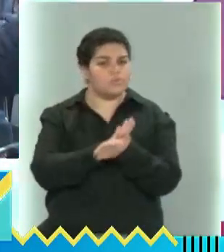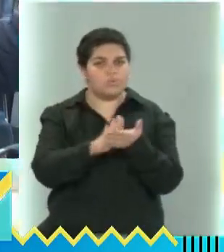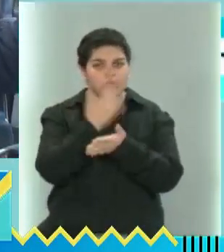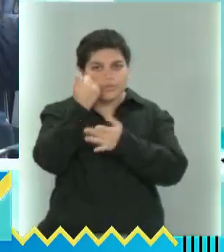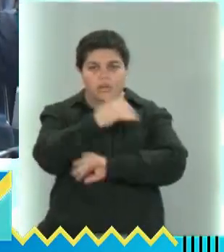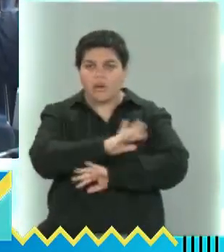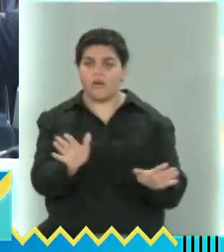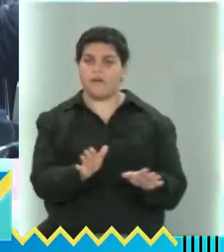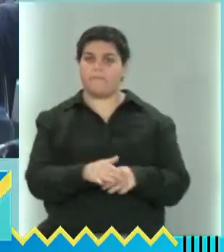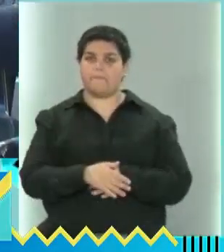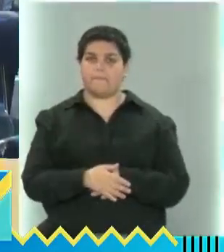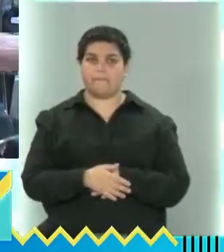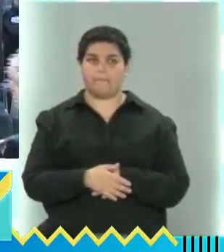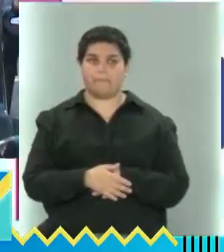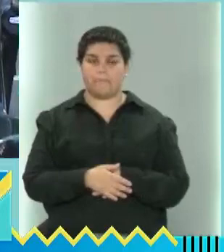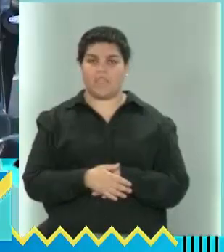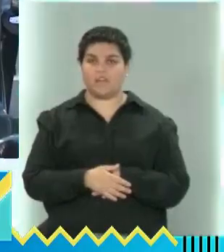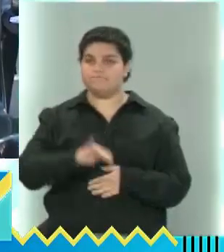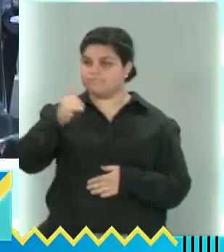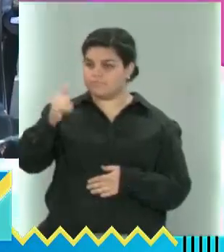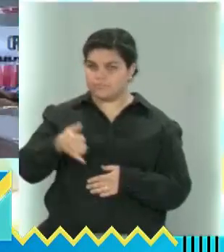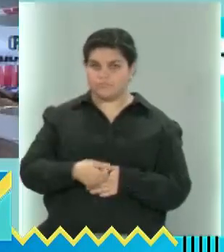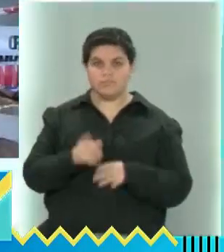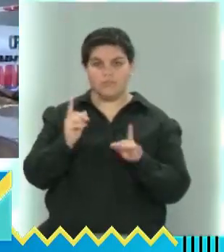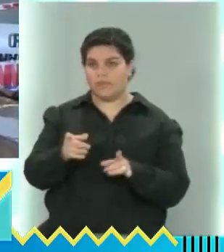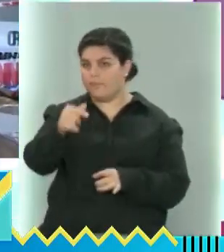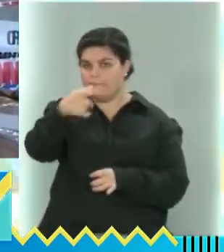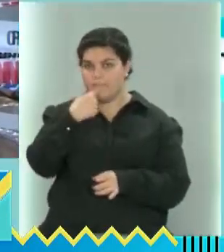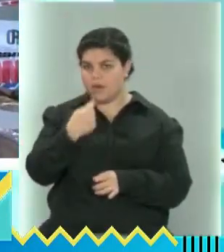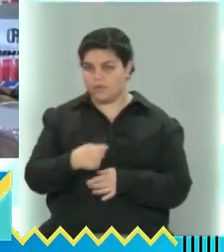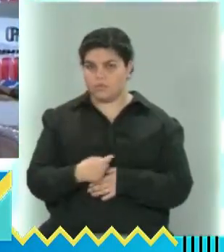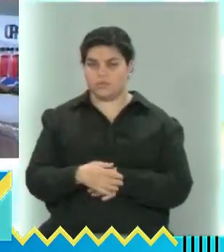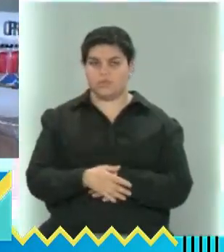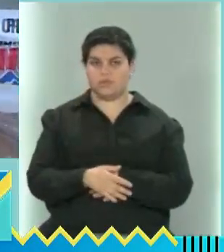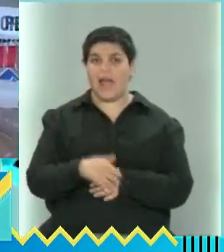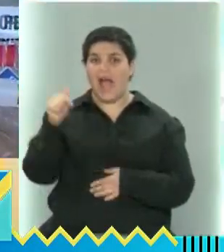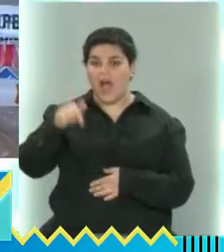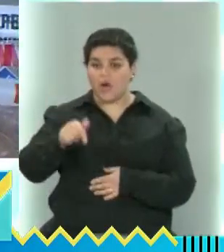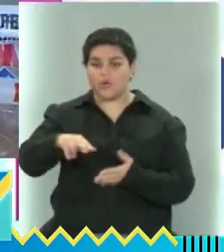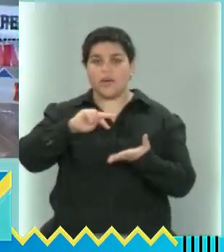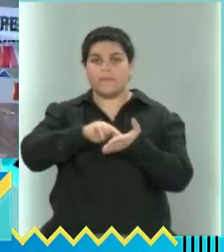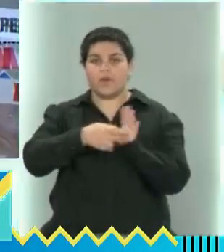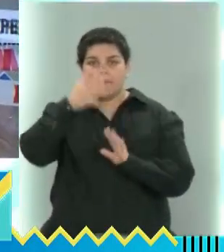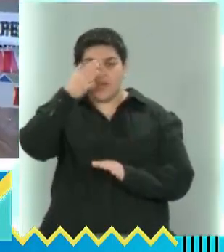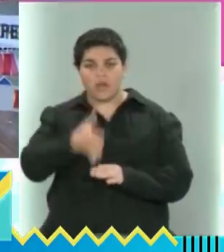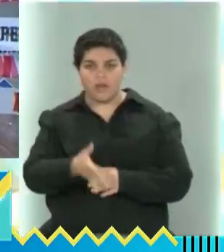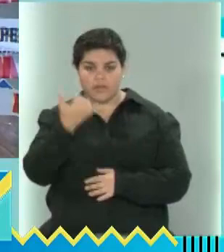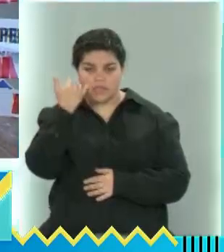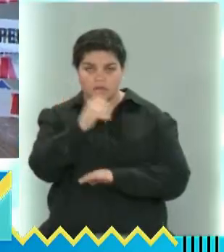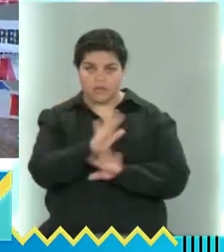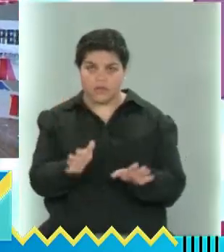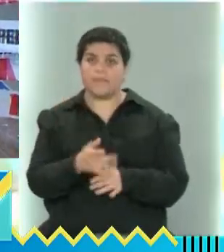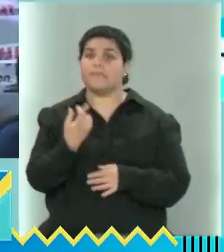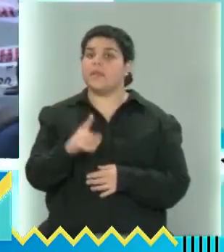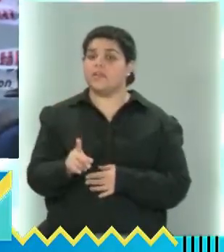afecten más, Francisca. Yo por eso digo que la pregunta, hemos llegado a este conflicto, y la pregunta y la